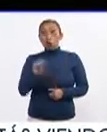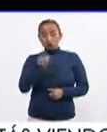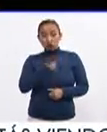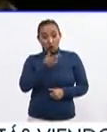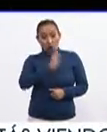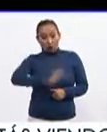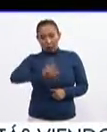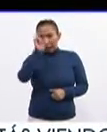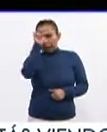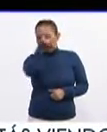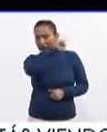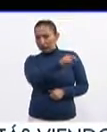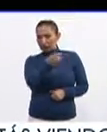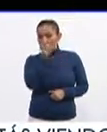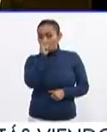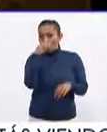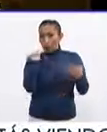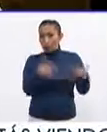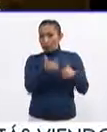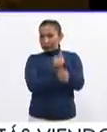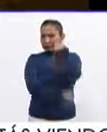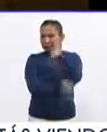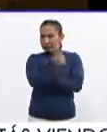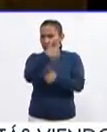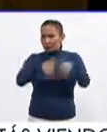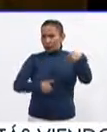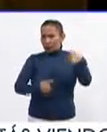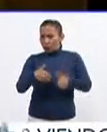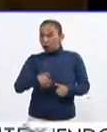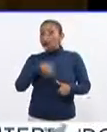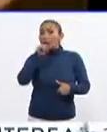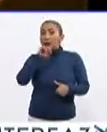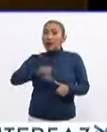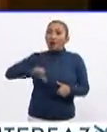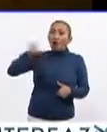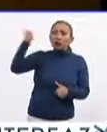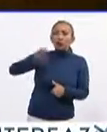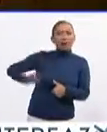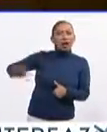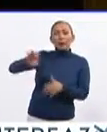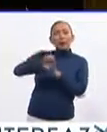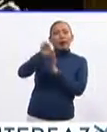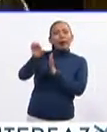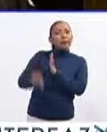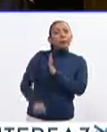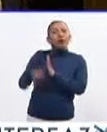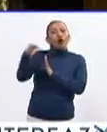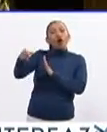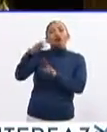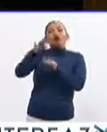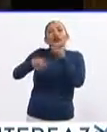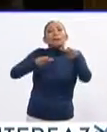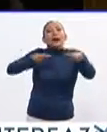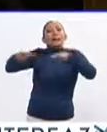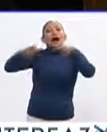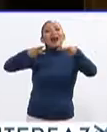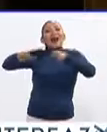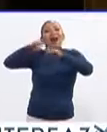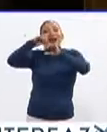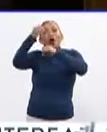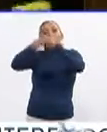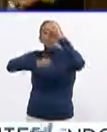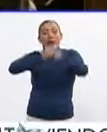en un medio tan complejo, exigente y competitivo como lo es el teatro, sino en otros ámbitos relacionados con toda la labor